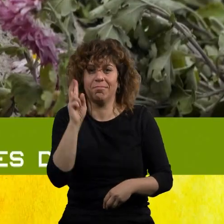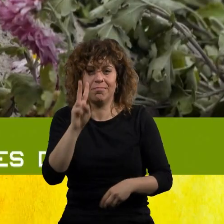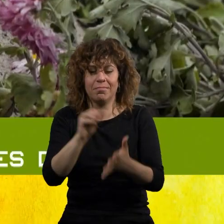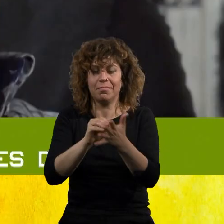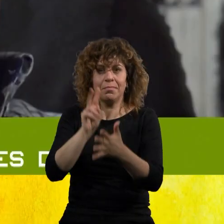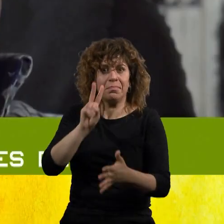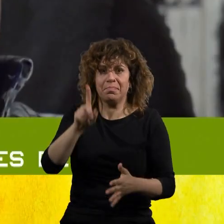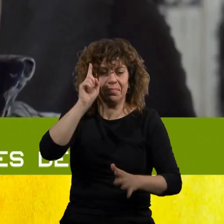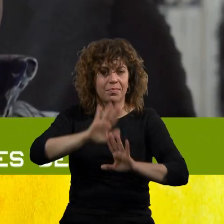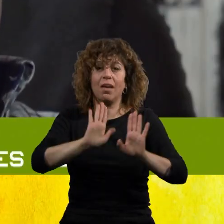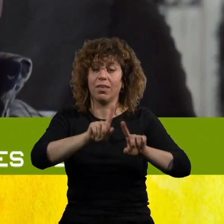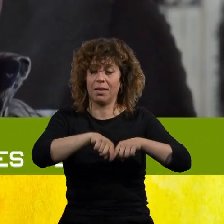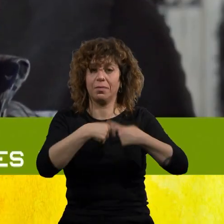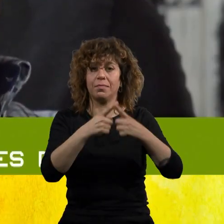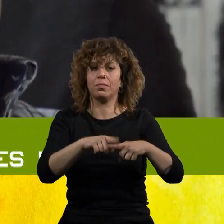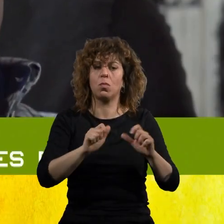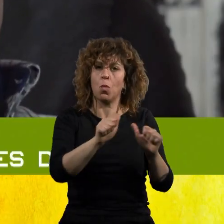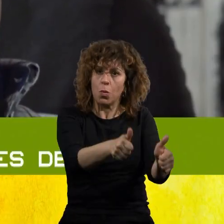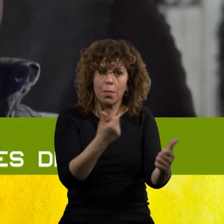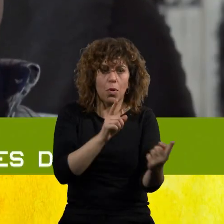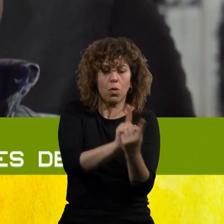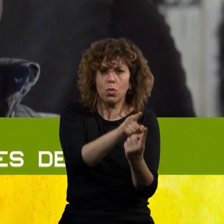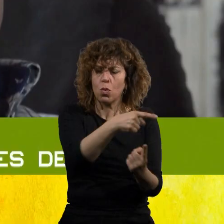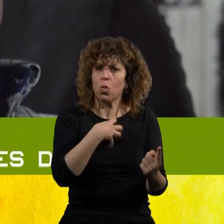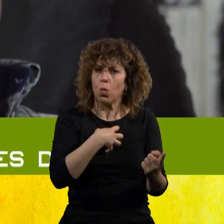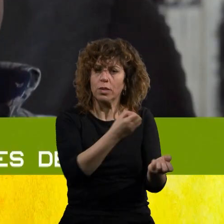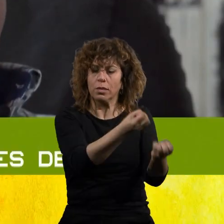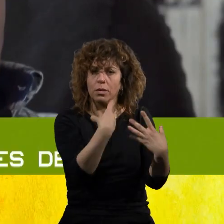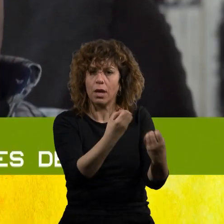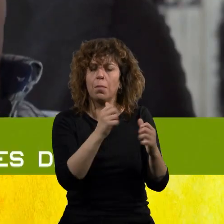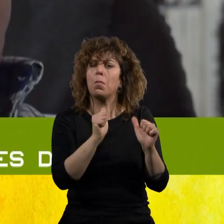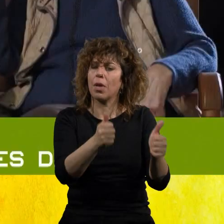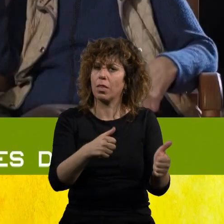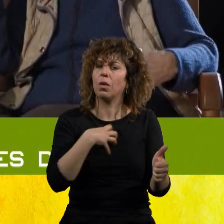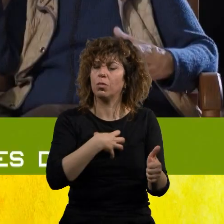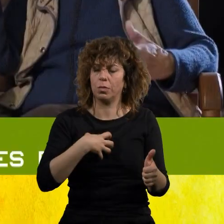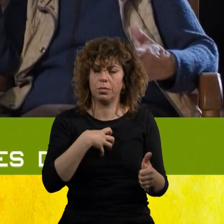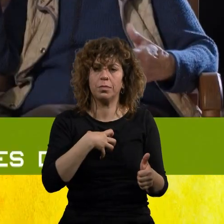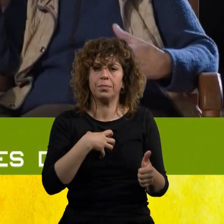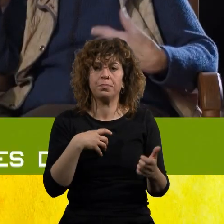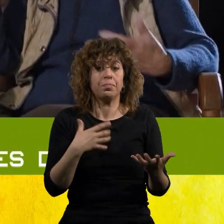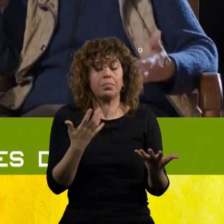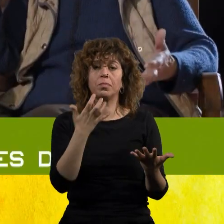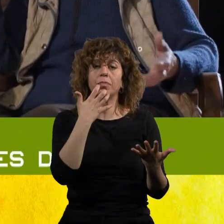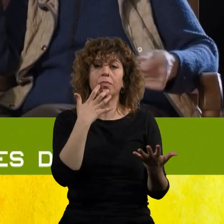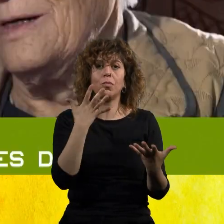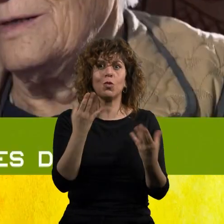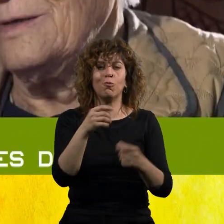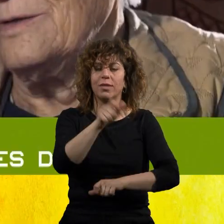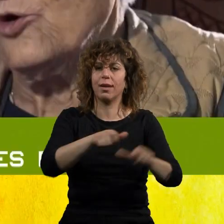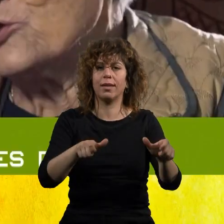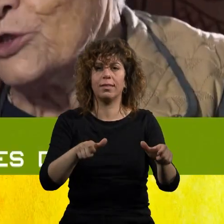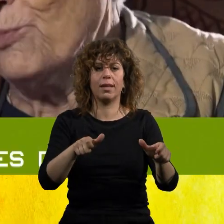son familia, pero al principio costó y les costaba mucho hablar y había mucha gente que les costaba mucho. Y luego, por ejemplo, hubo mucha gente que